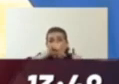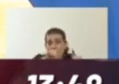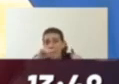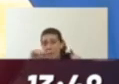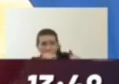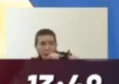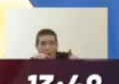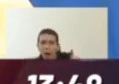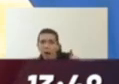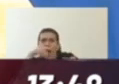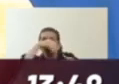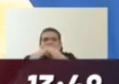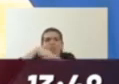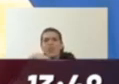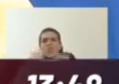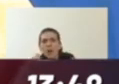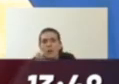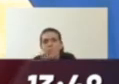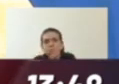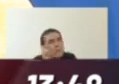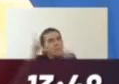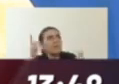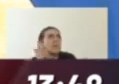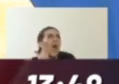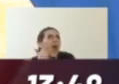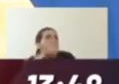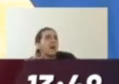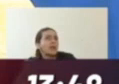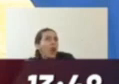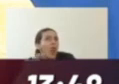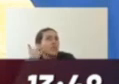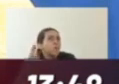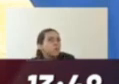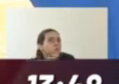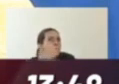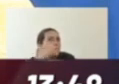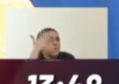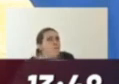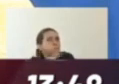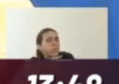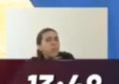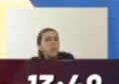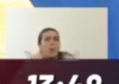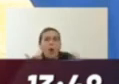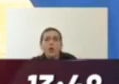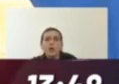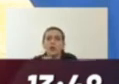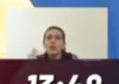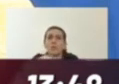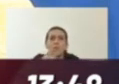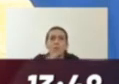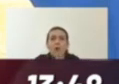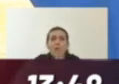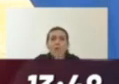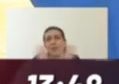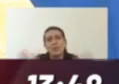rostro. Y por lo tanto, yo quiero llamarlos a la reflexión porque